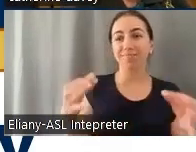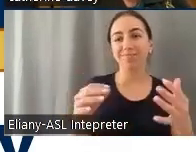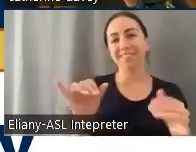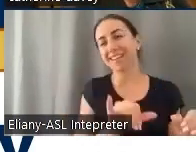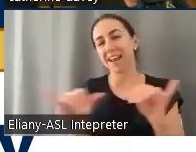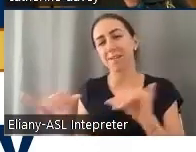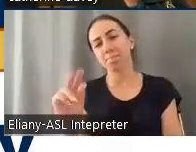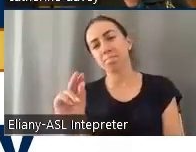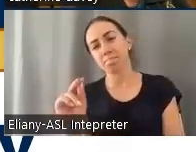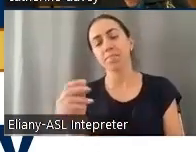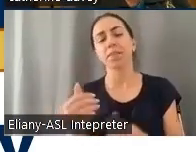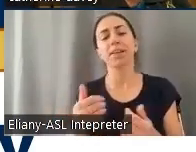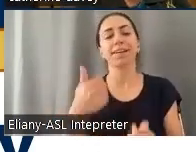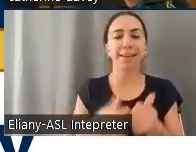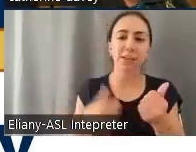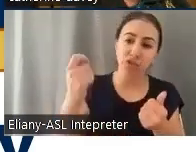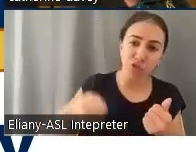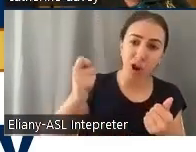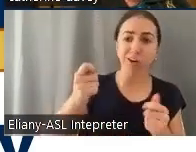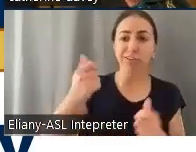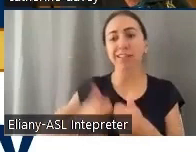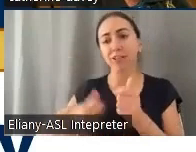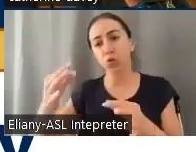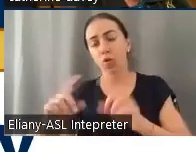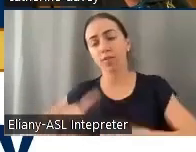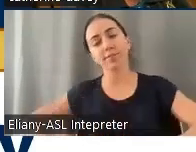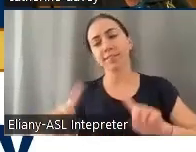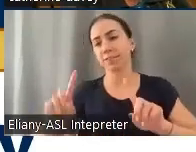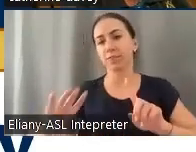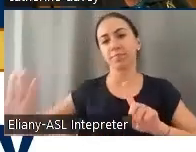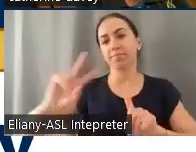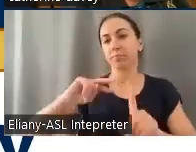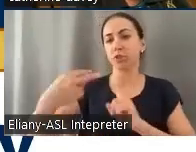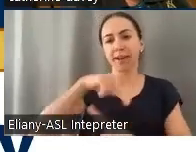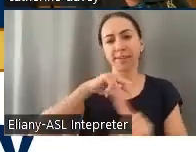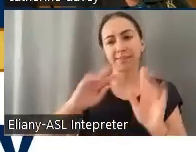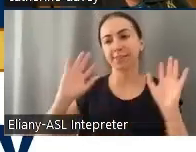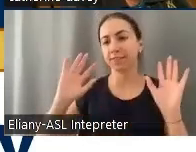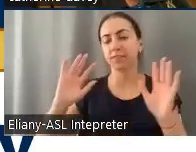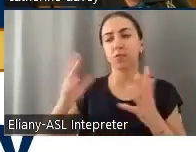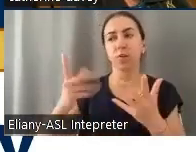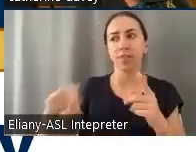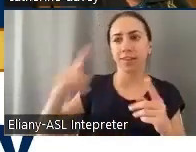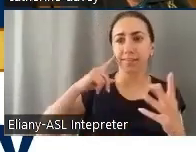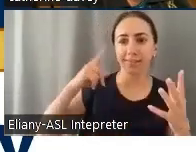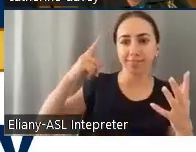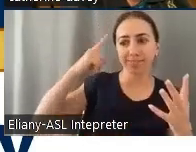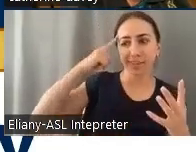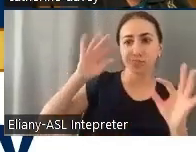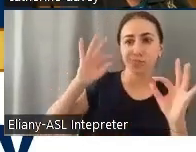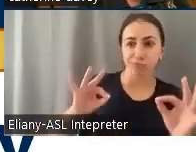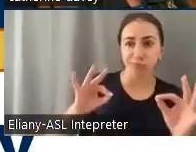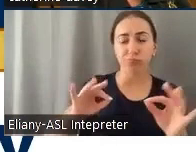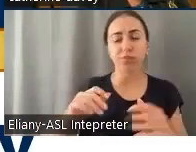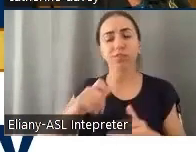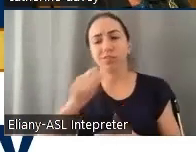los estatutos, que todas las cortes lo hacen igual. Eso no es así. Cada juez, cada grupo tiene su propia perspectiva especial acerca de lo que